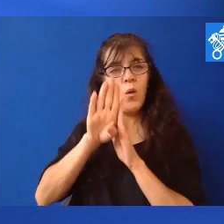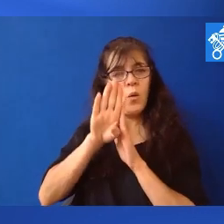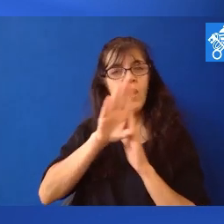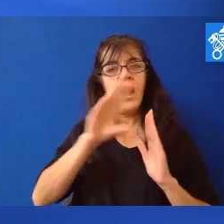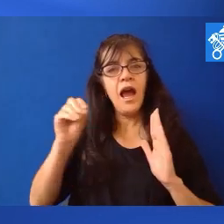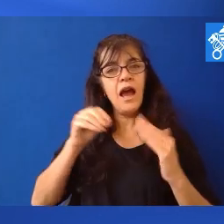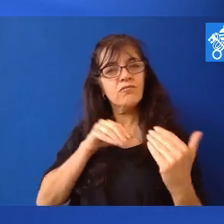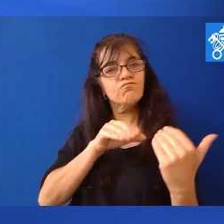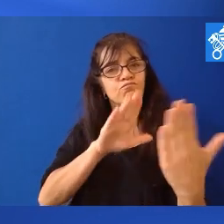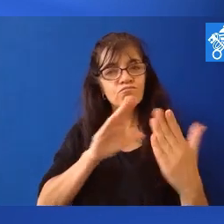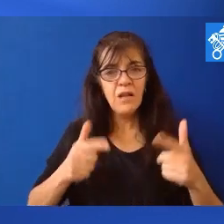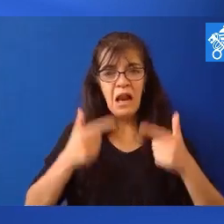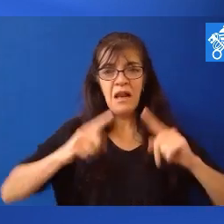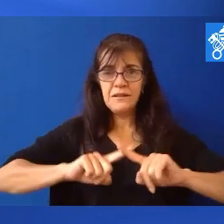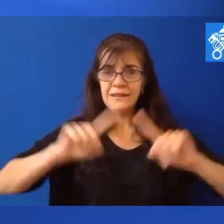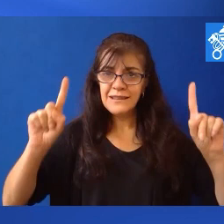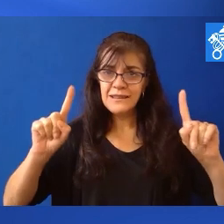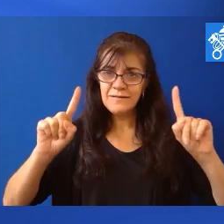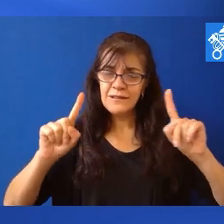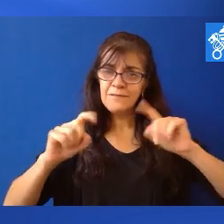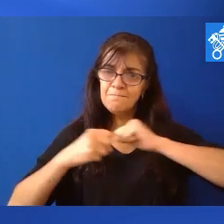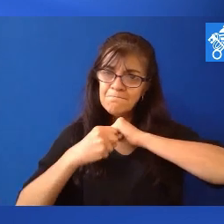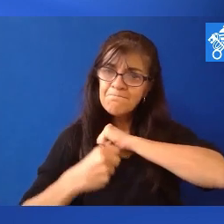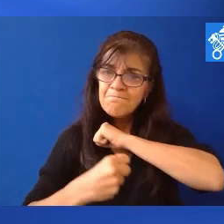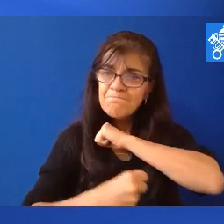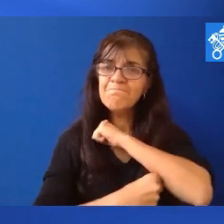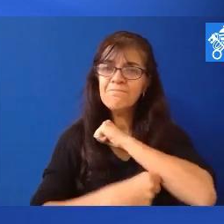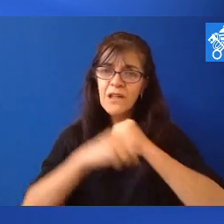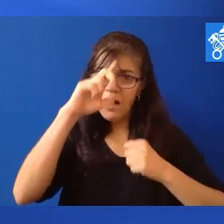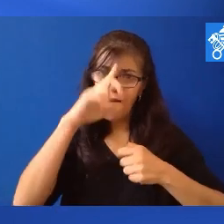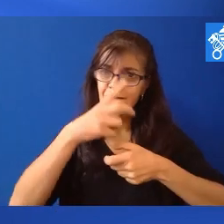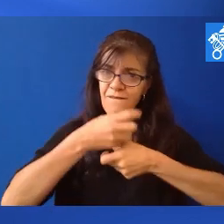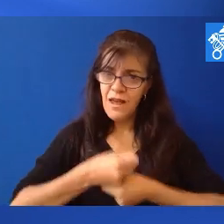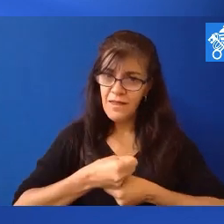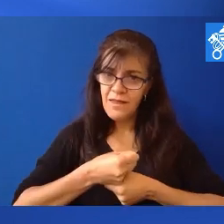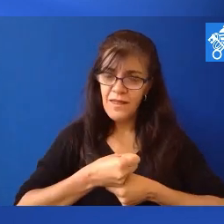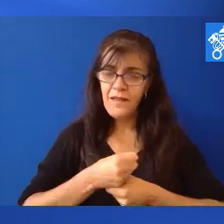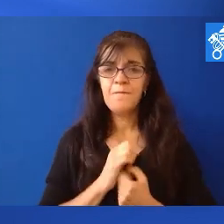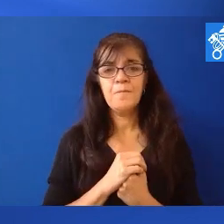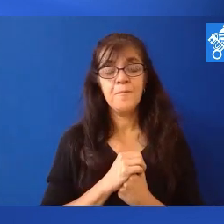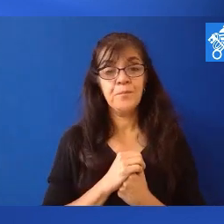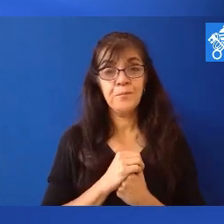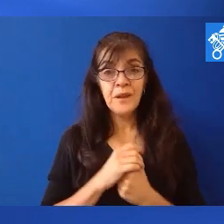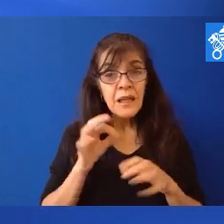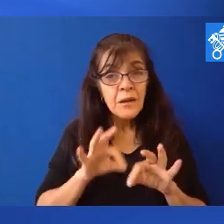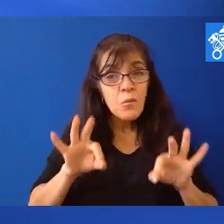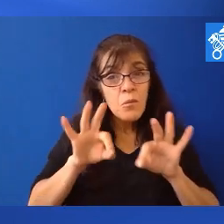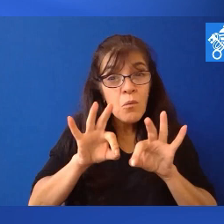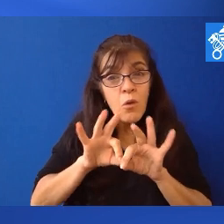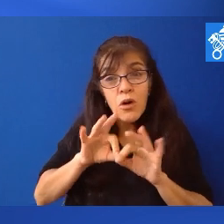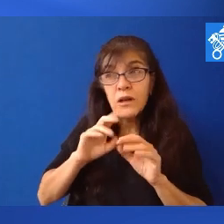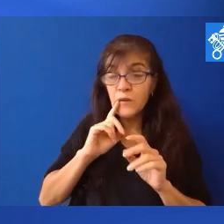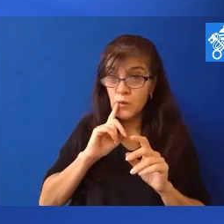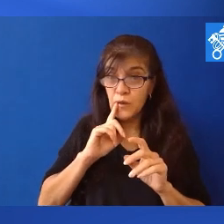la vida de otra manera, más arraigados y firmes en la fe. También es importante, cuando llega